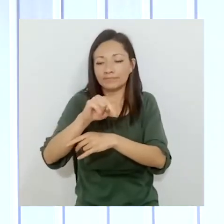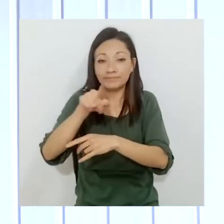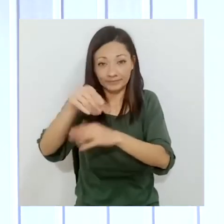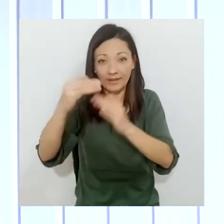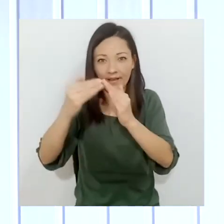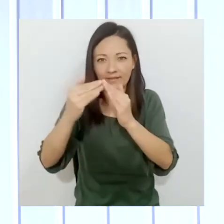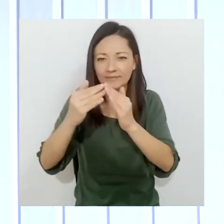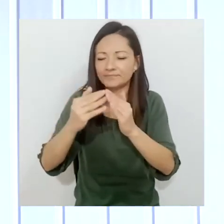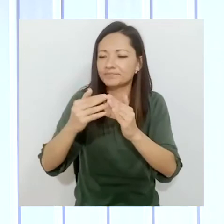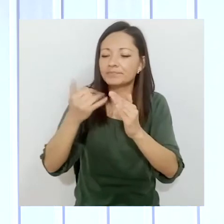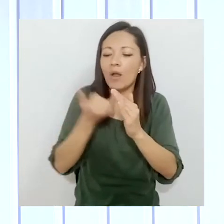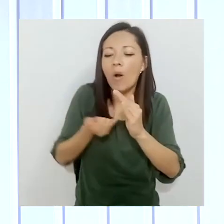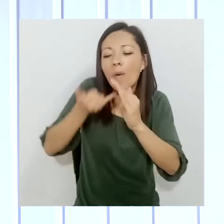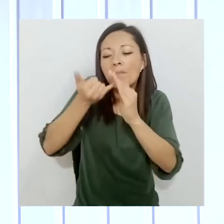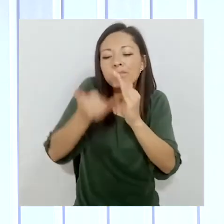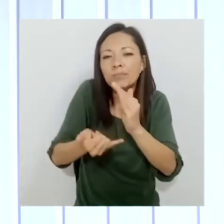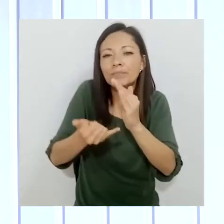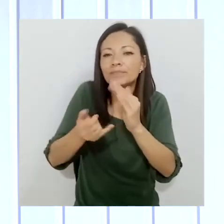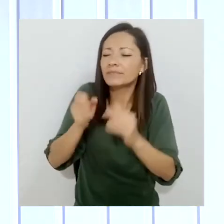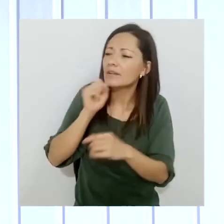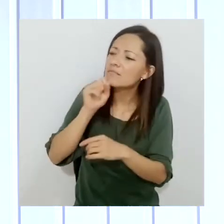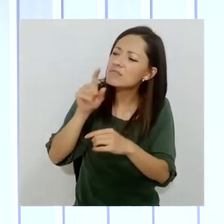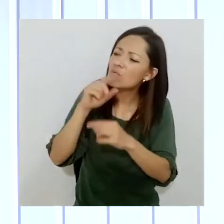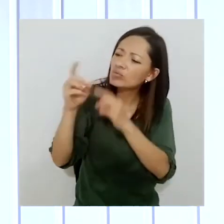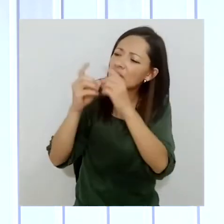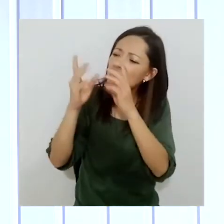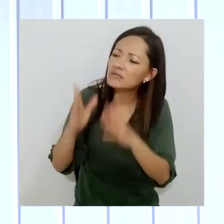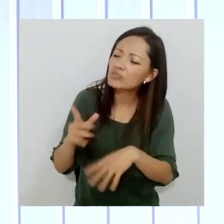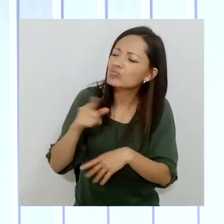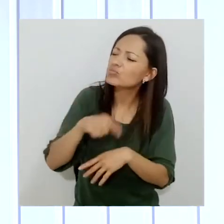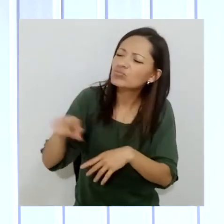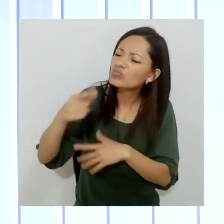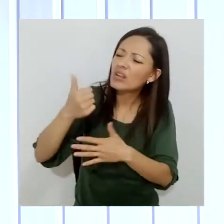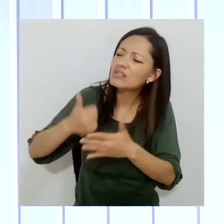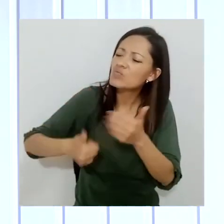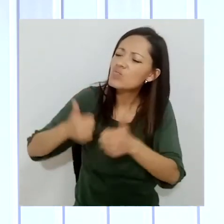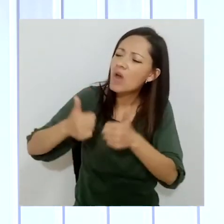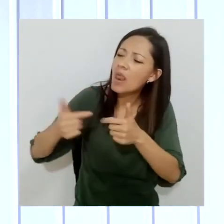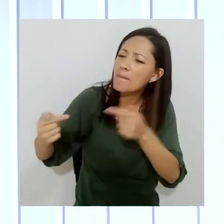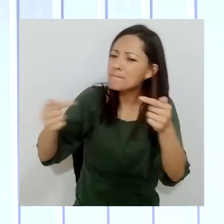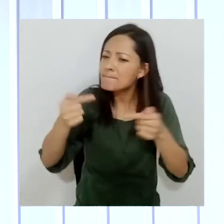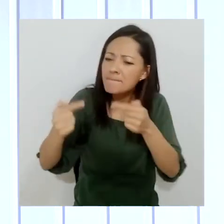camino? La ventaja del camino es que nosotros en el camino podemos